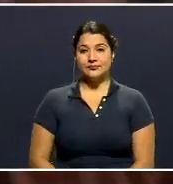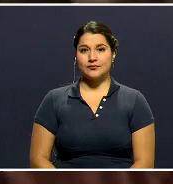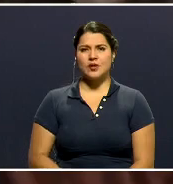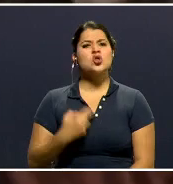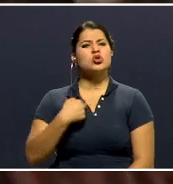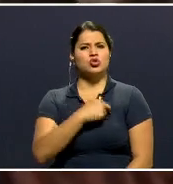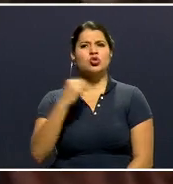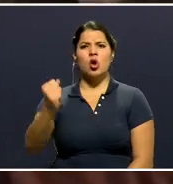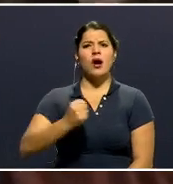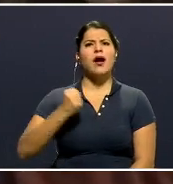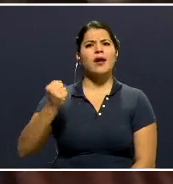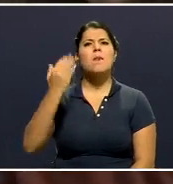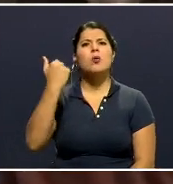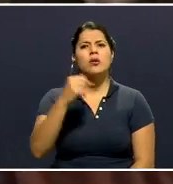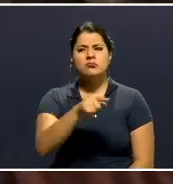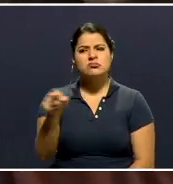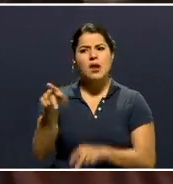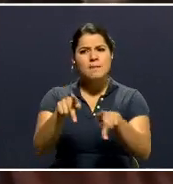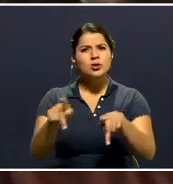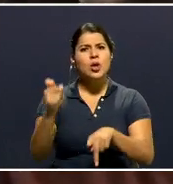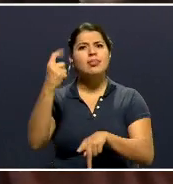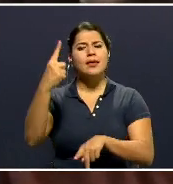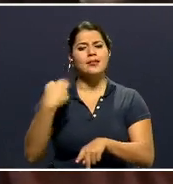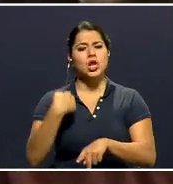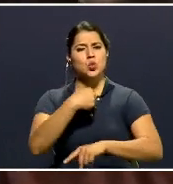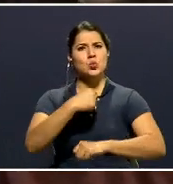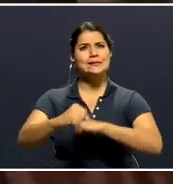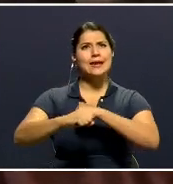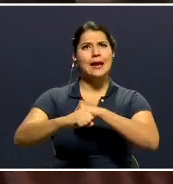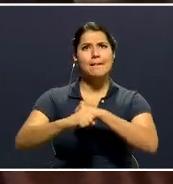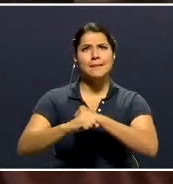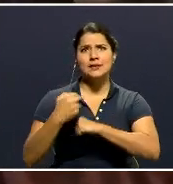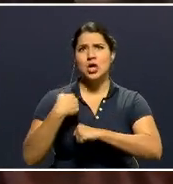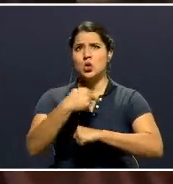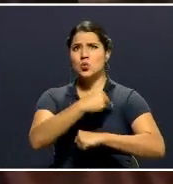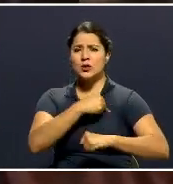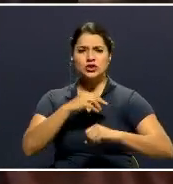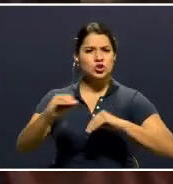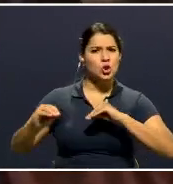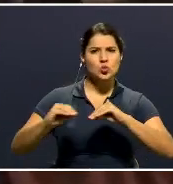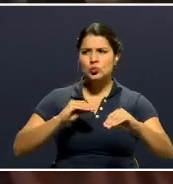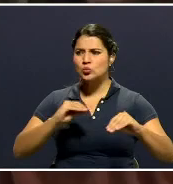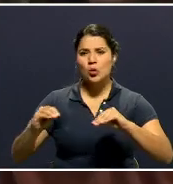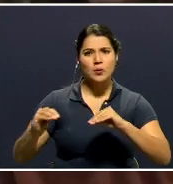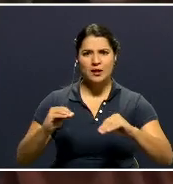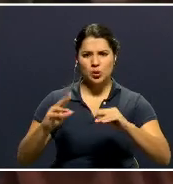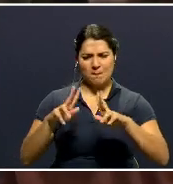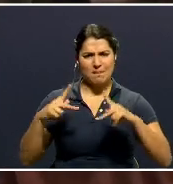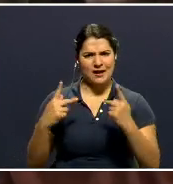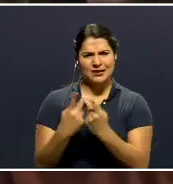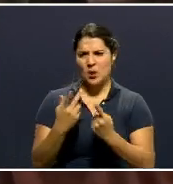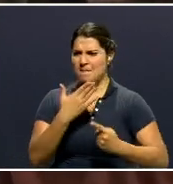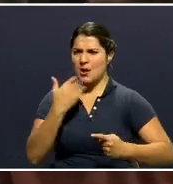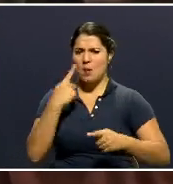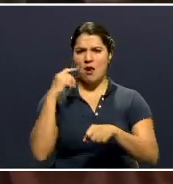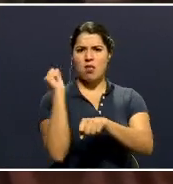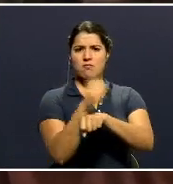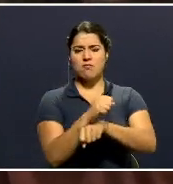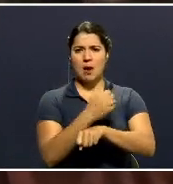Vamos a ganar porque la gente entiende que es nuestra campaña, nuestro movimiento, el que está mejor posicionado para derrotar a Trump.